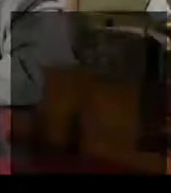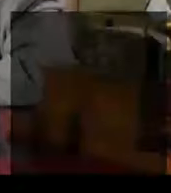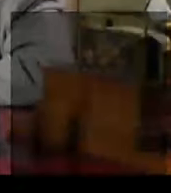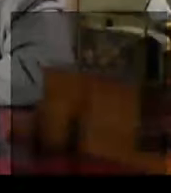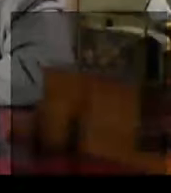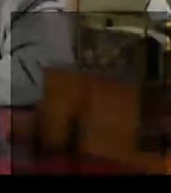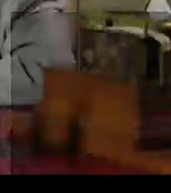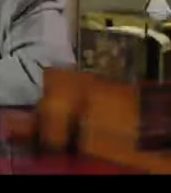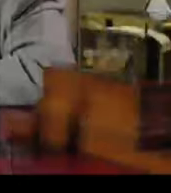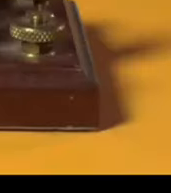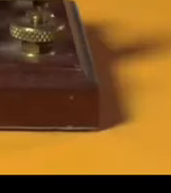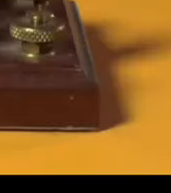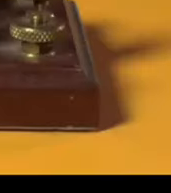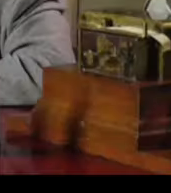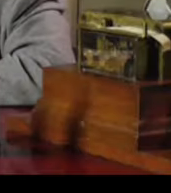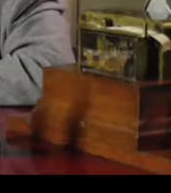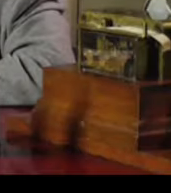la O,